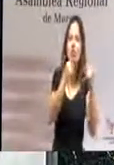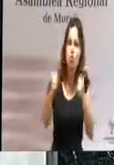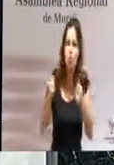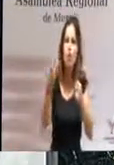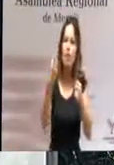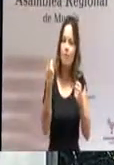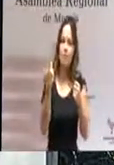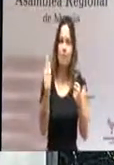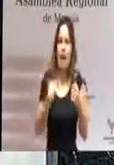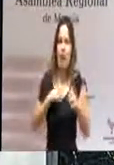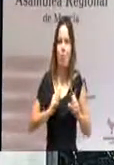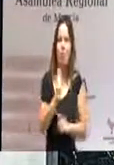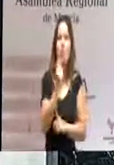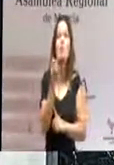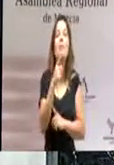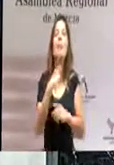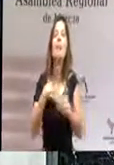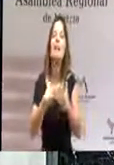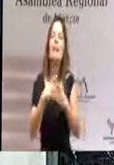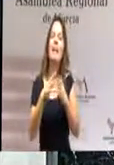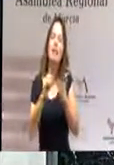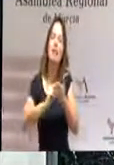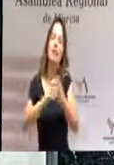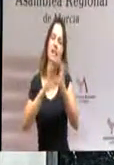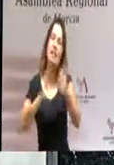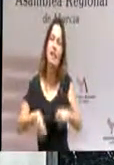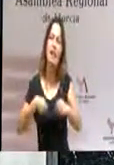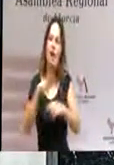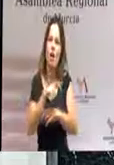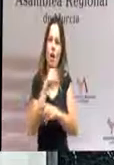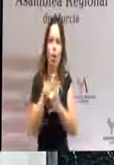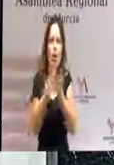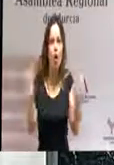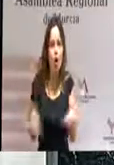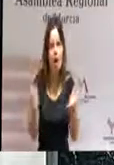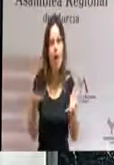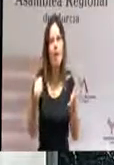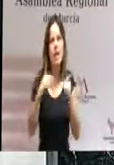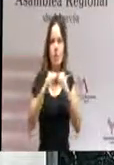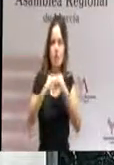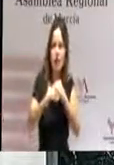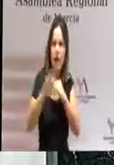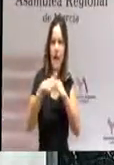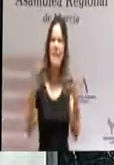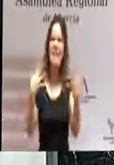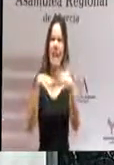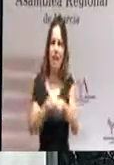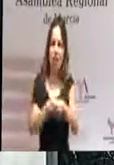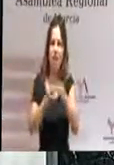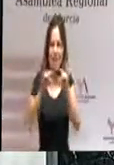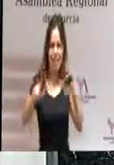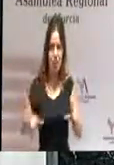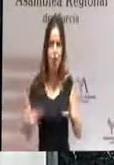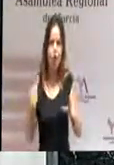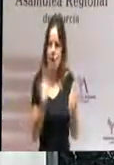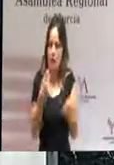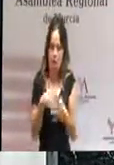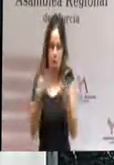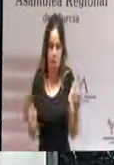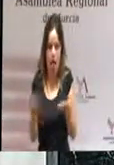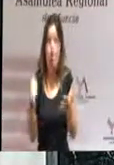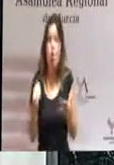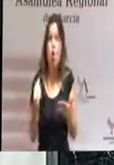una estrategia regional que potencie la intermodalidad, la sostenibilidad y la integración territorial. Una estrategia